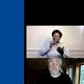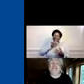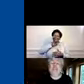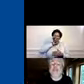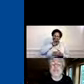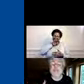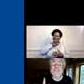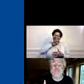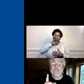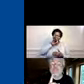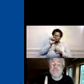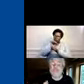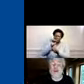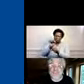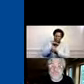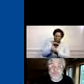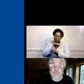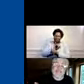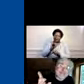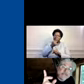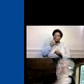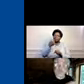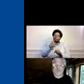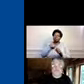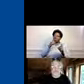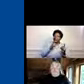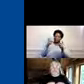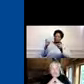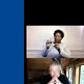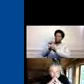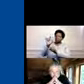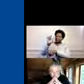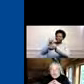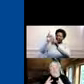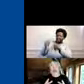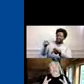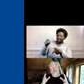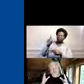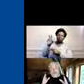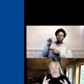trabajos más sucios. Es como ministrar a los intocables, literalmente.